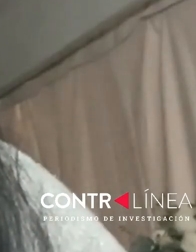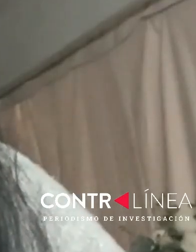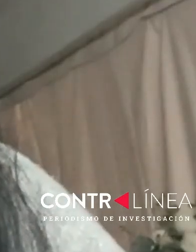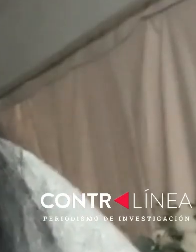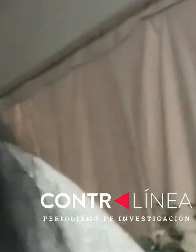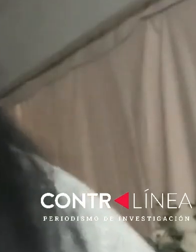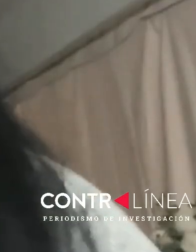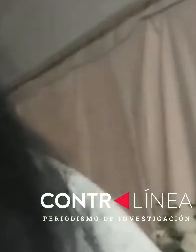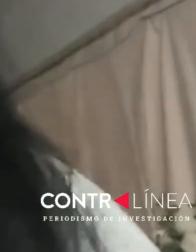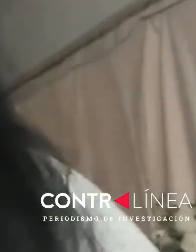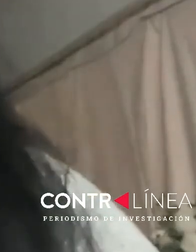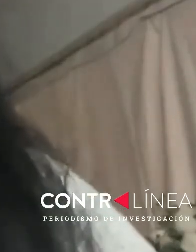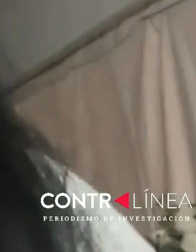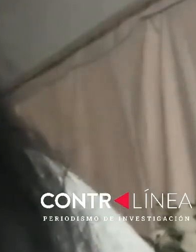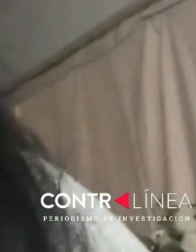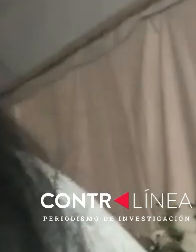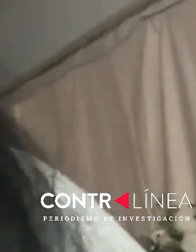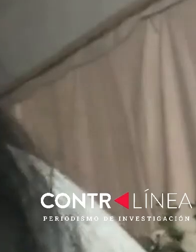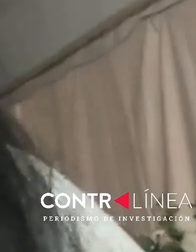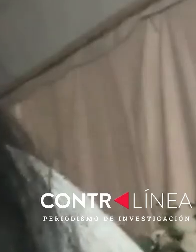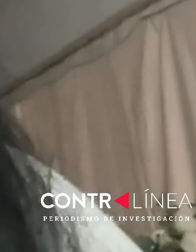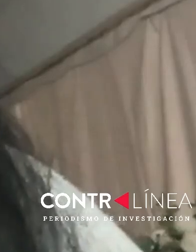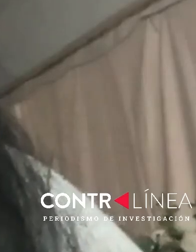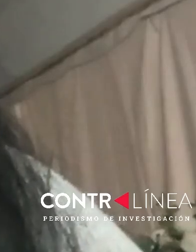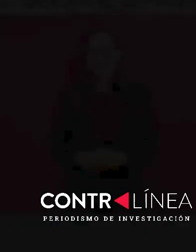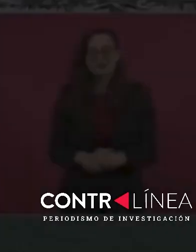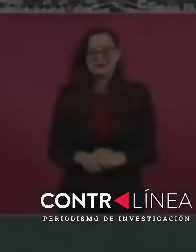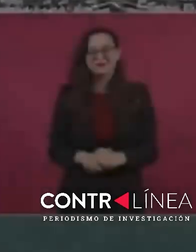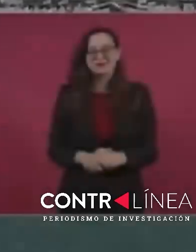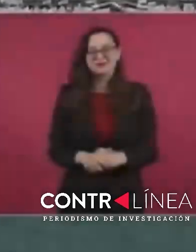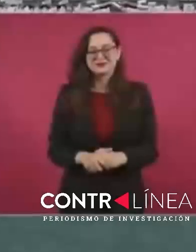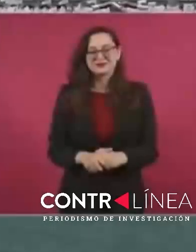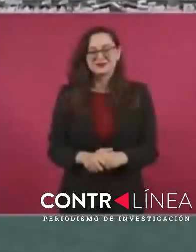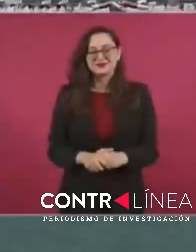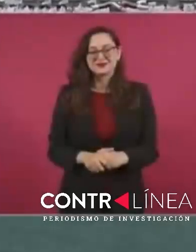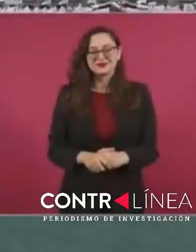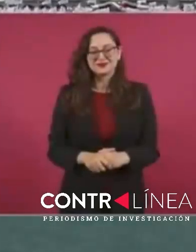emotivas del primer mandatario y regresamos.